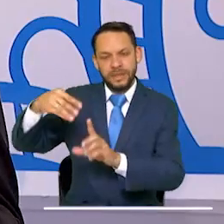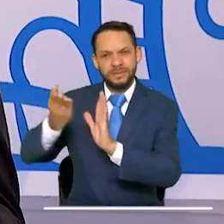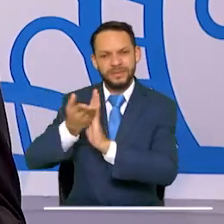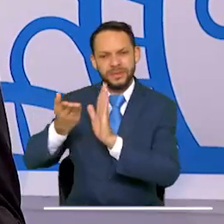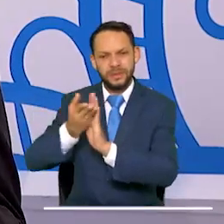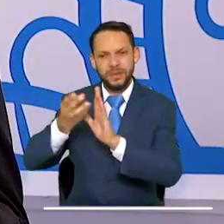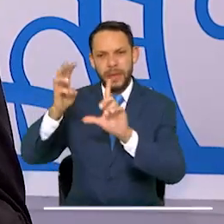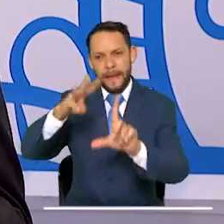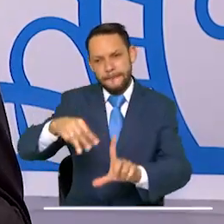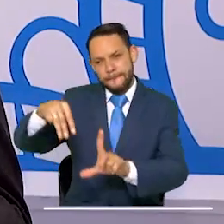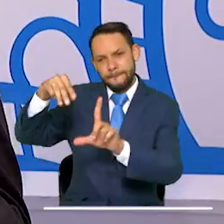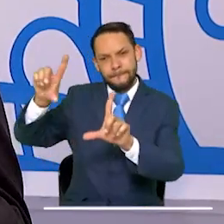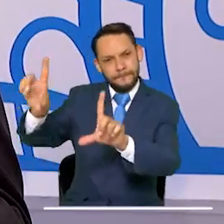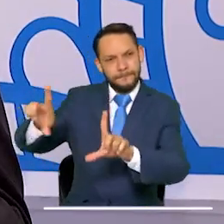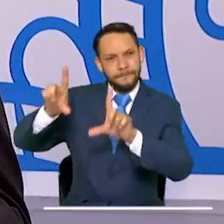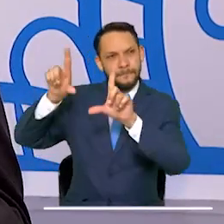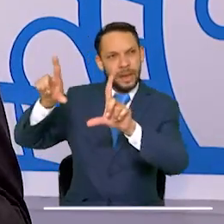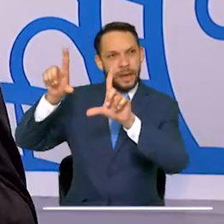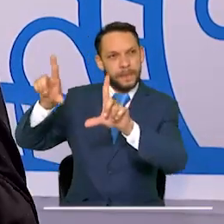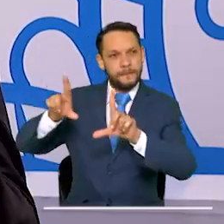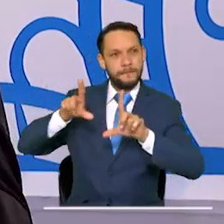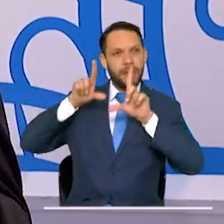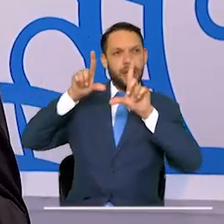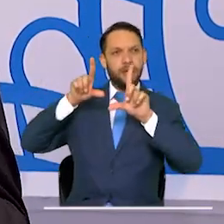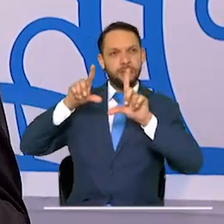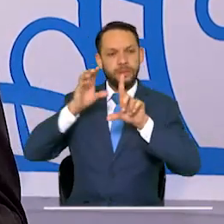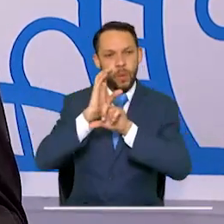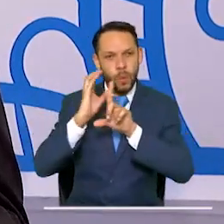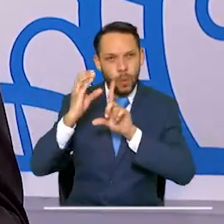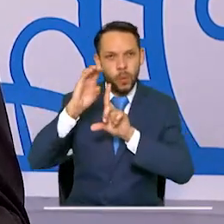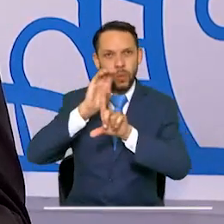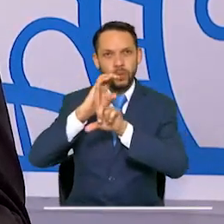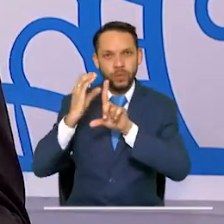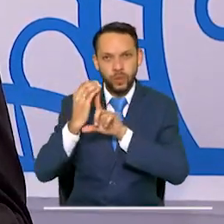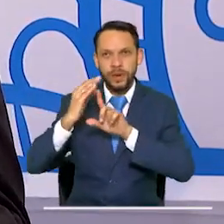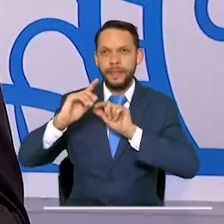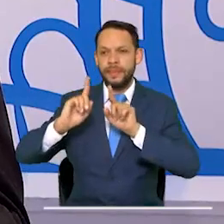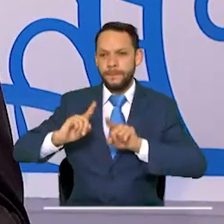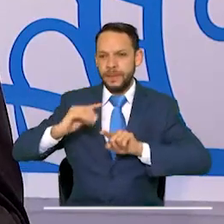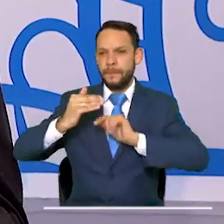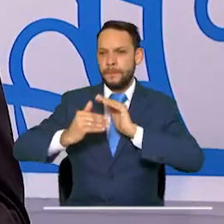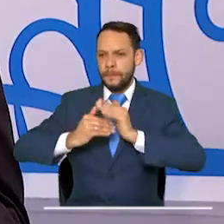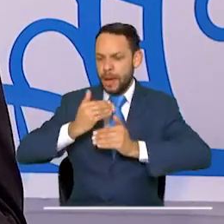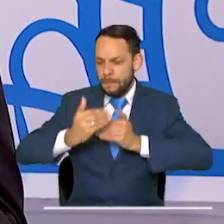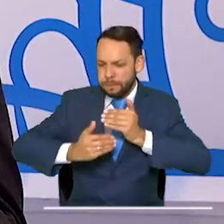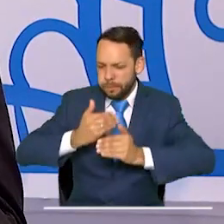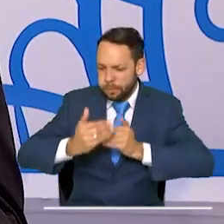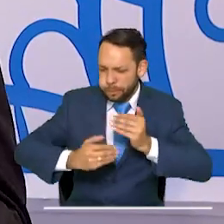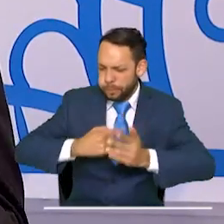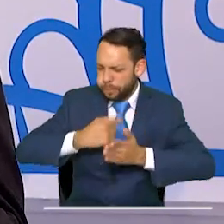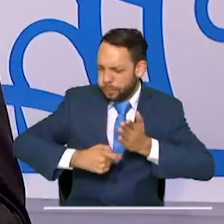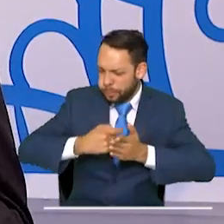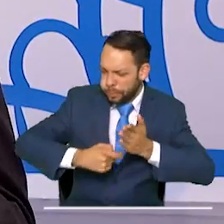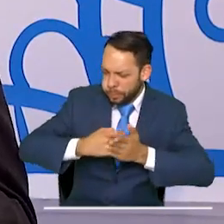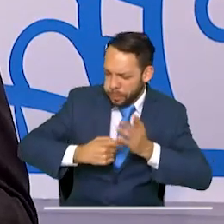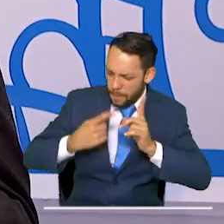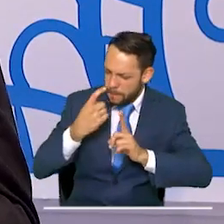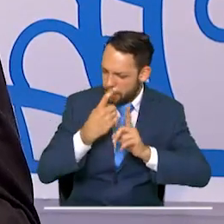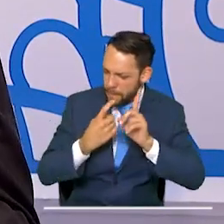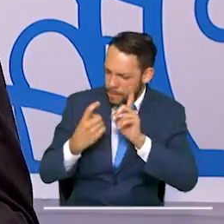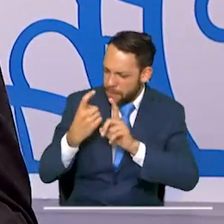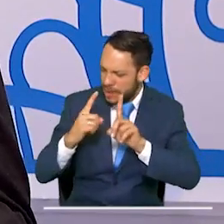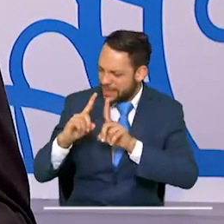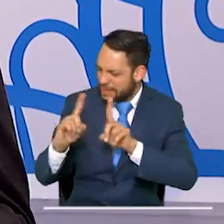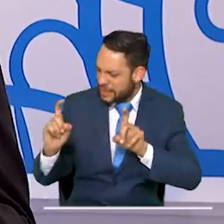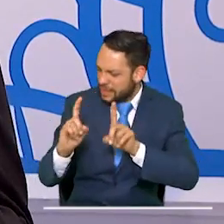análisis sociocultural, de todas maneras, pues la cultura también implica el campo y la dimensión de lo médico y de la salud.